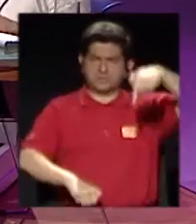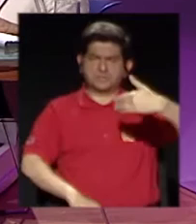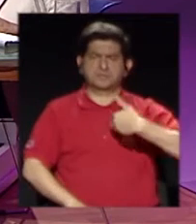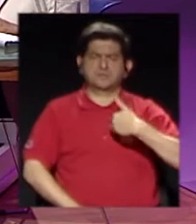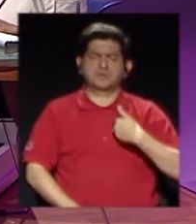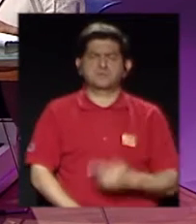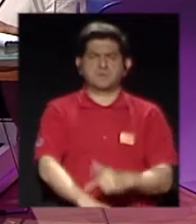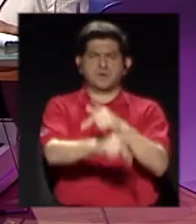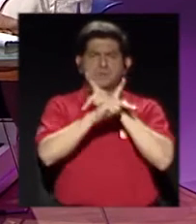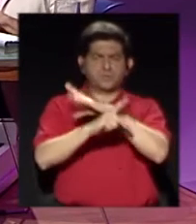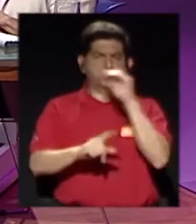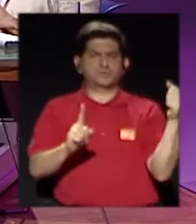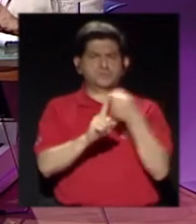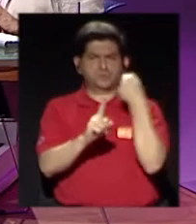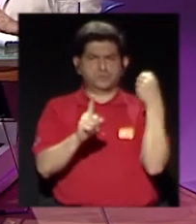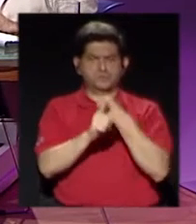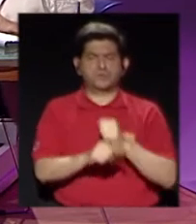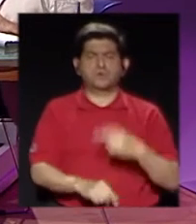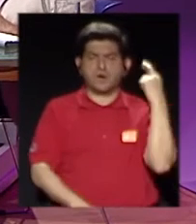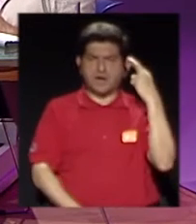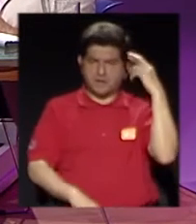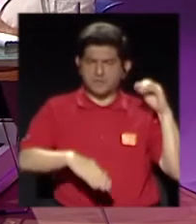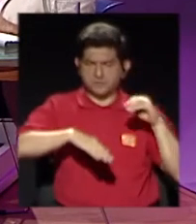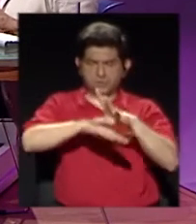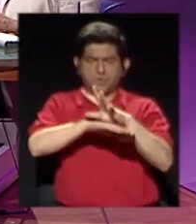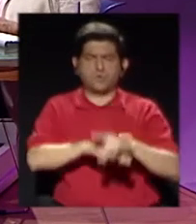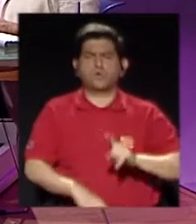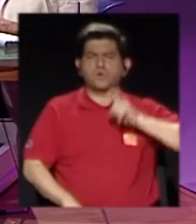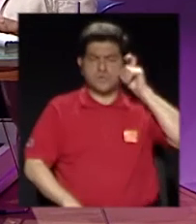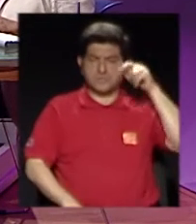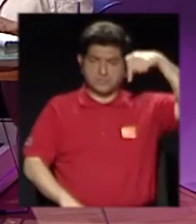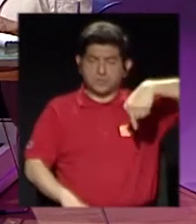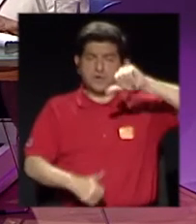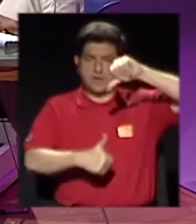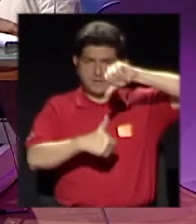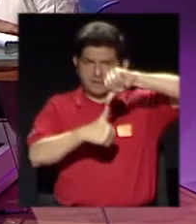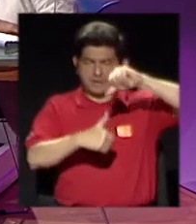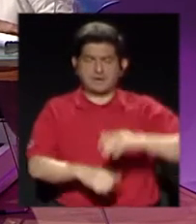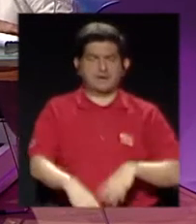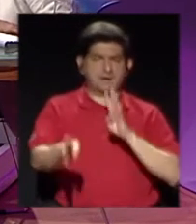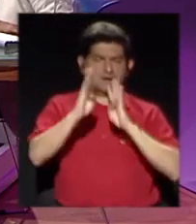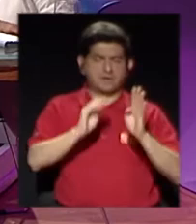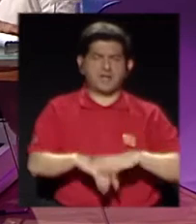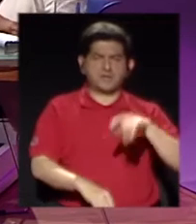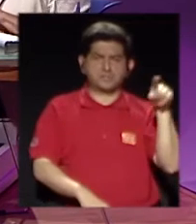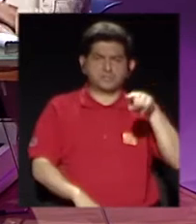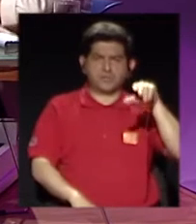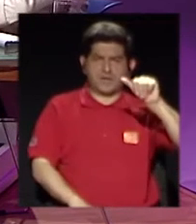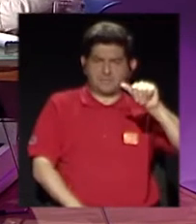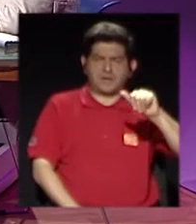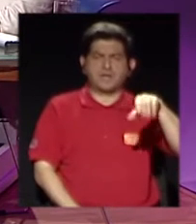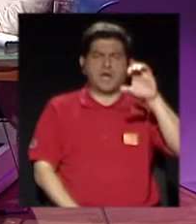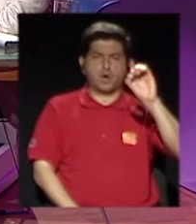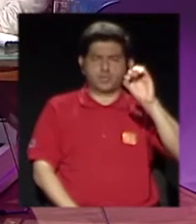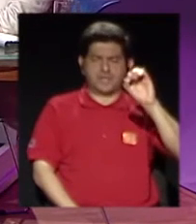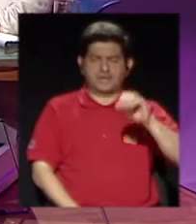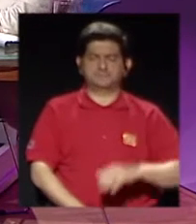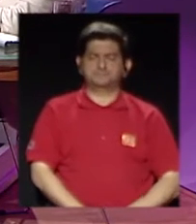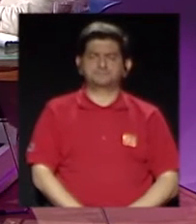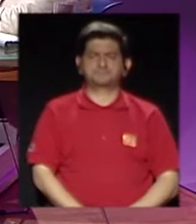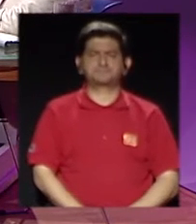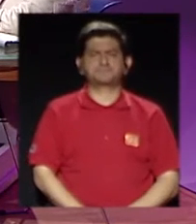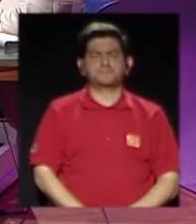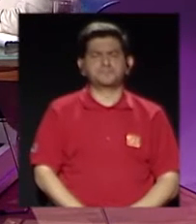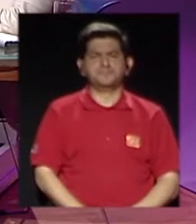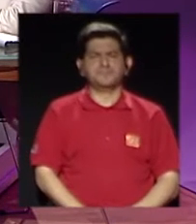refugio y violencia por orientación sexual en centroamérica estamos conversando con sol y la américa ortega soy la